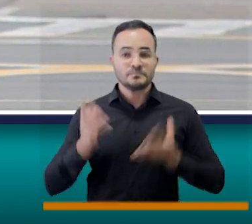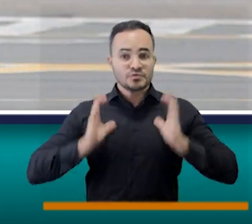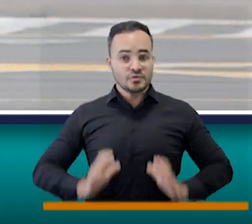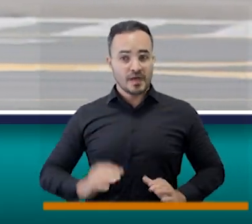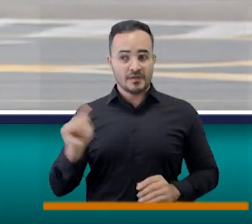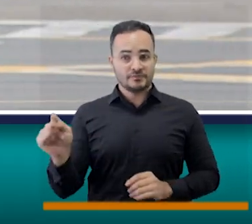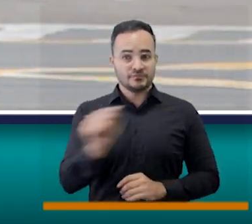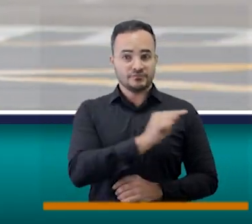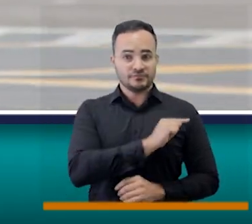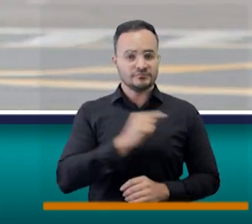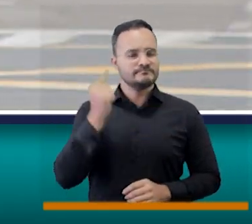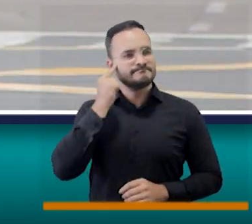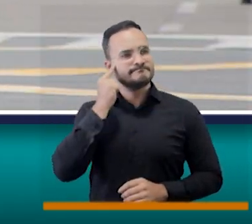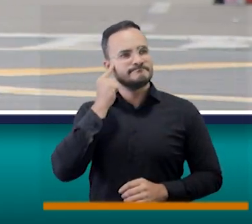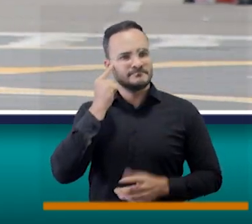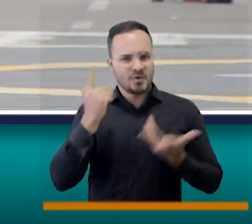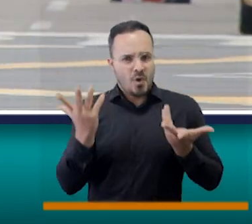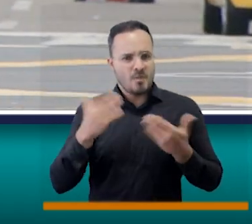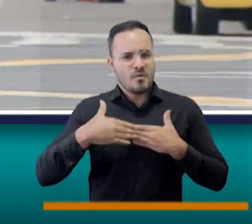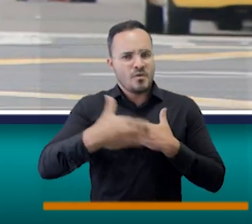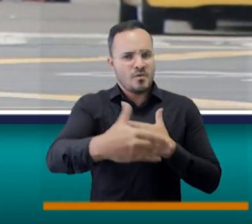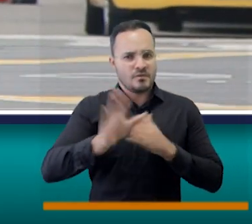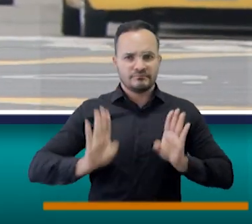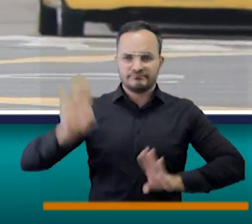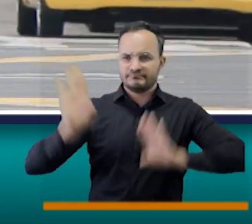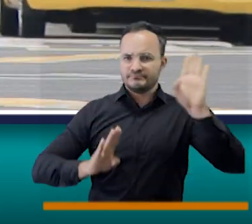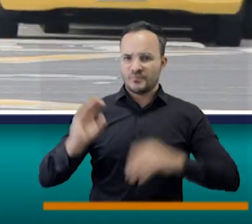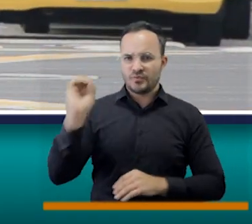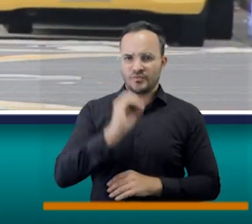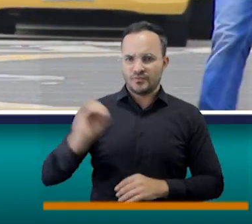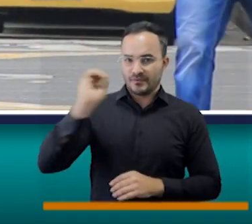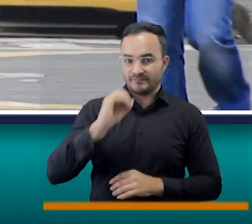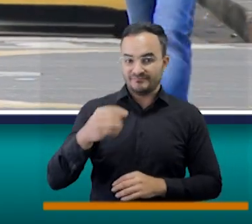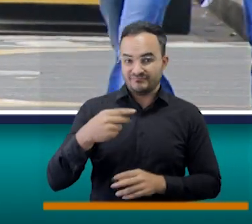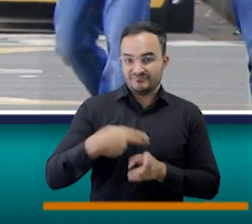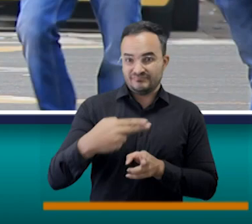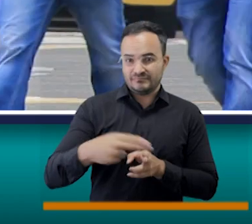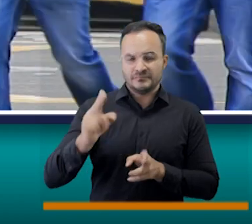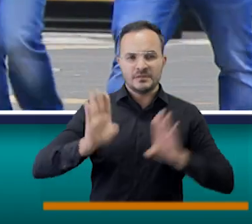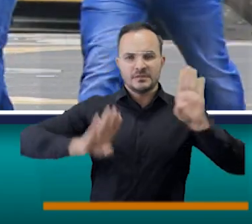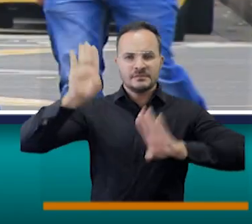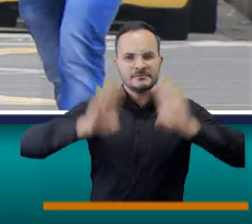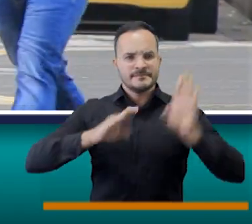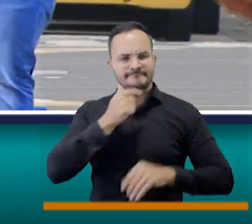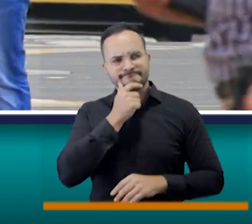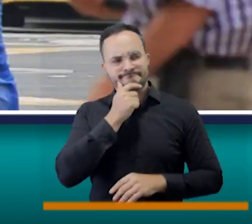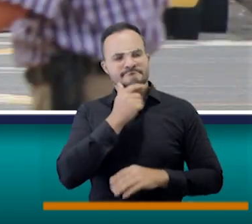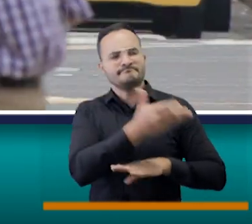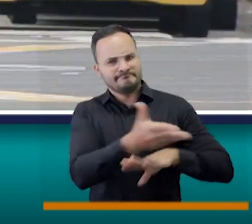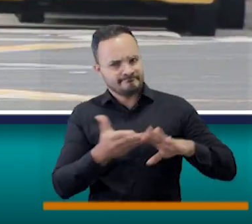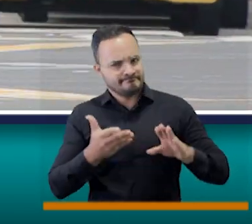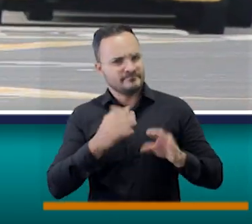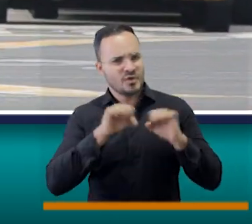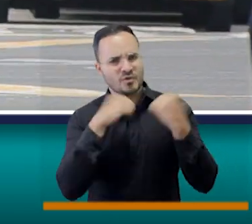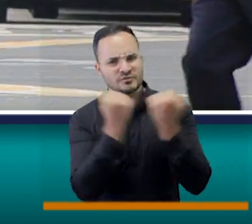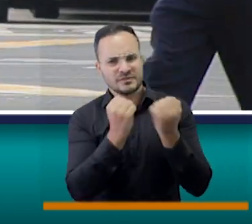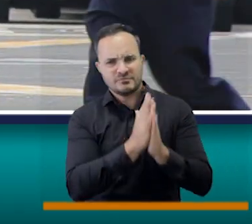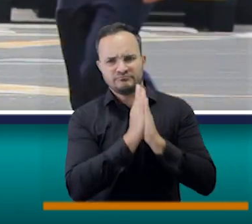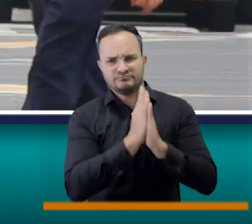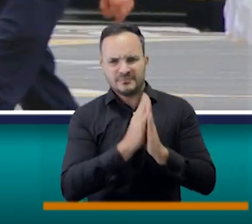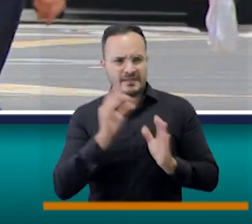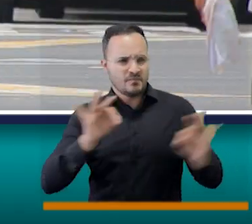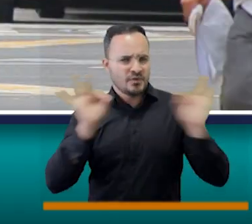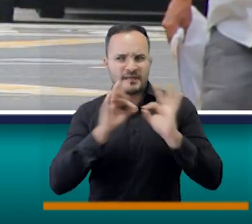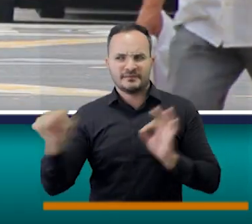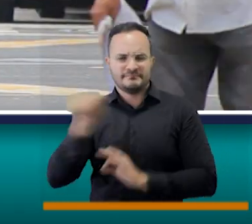La ciudadanía demanda de los candidatos a elecciones territoriales de octubre próximo una agenda consensuada para